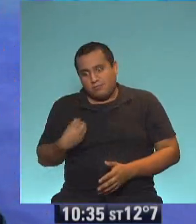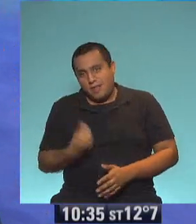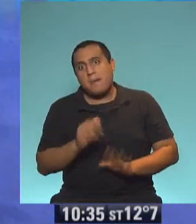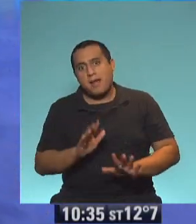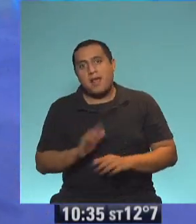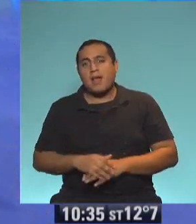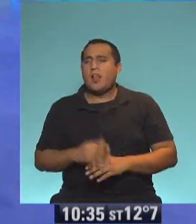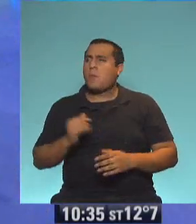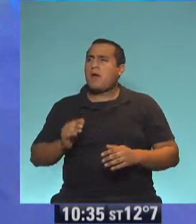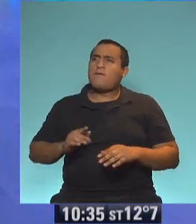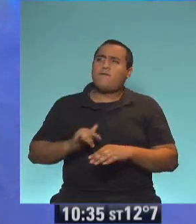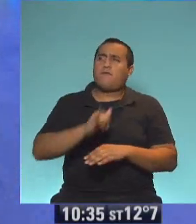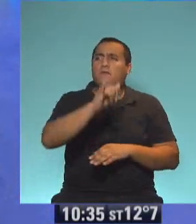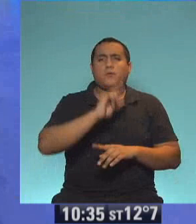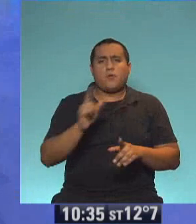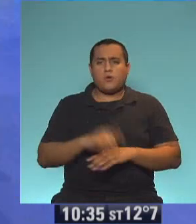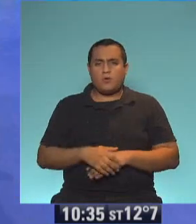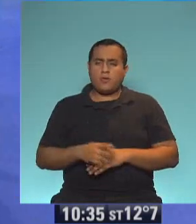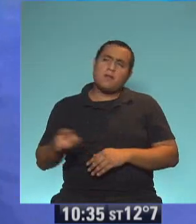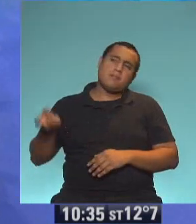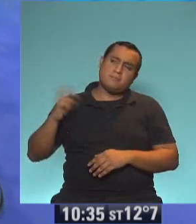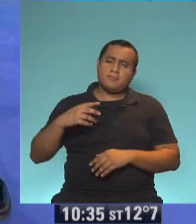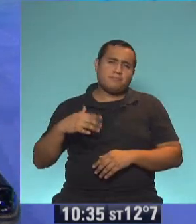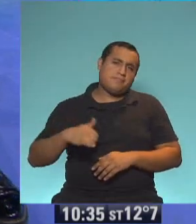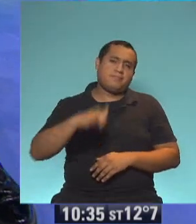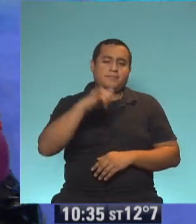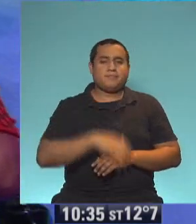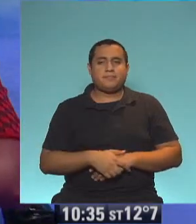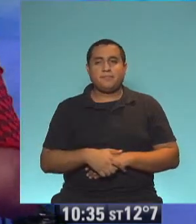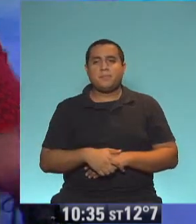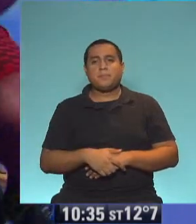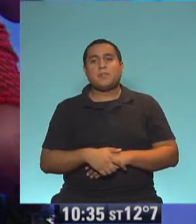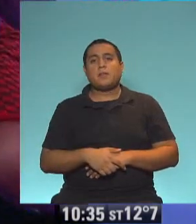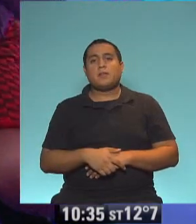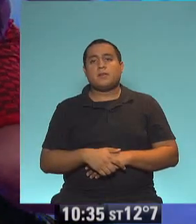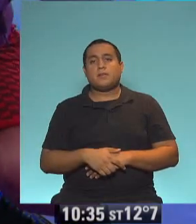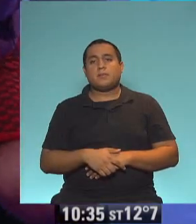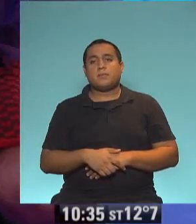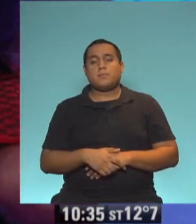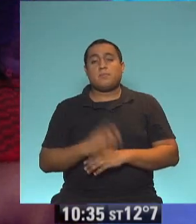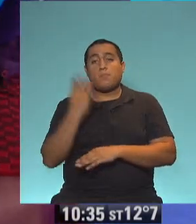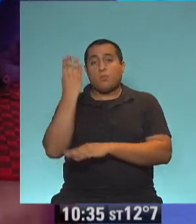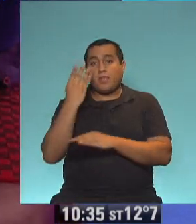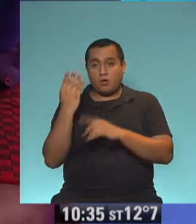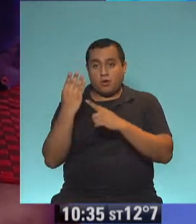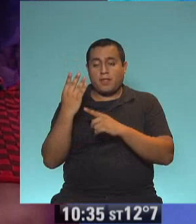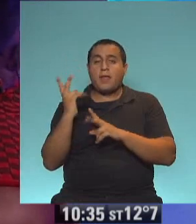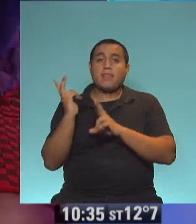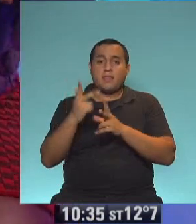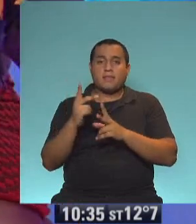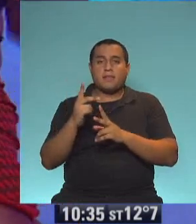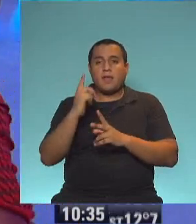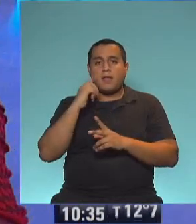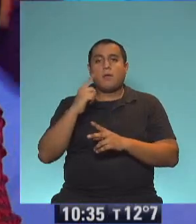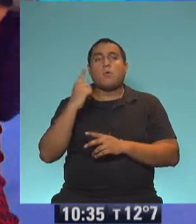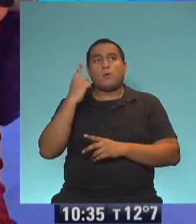yendo sin hacer. Yo me eché, Ernesto. Subí que te llevo. Dale. Bueno, esperen que mi muñeco es el que dice que vamos a